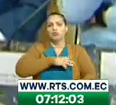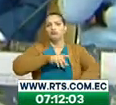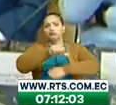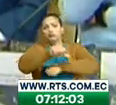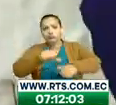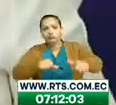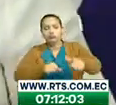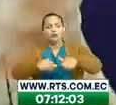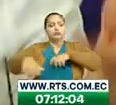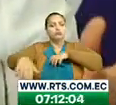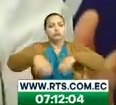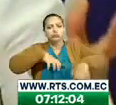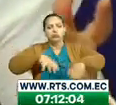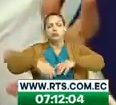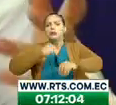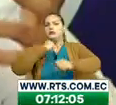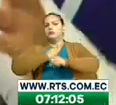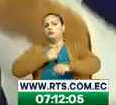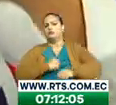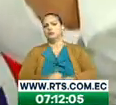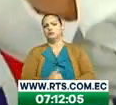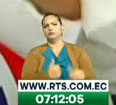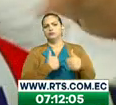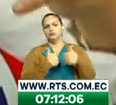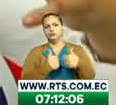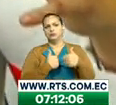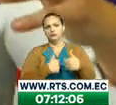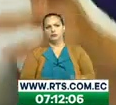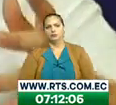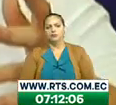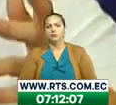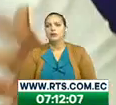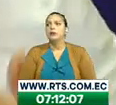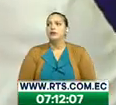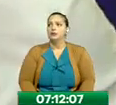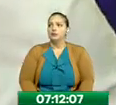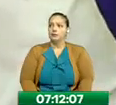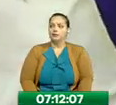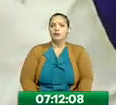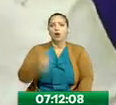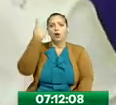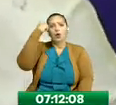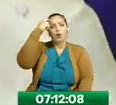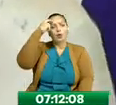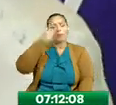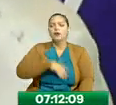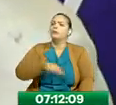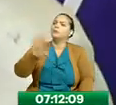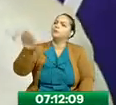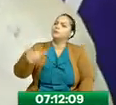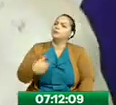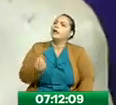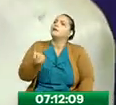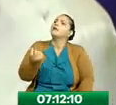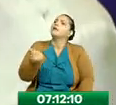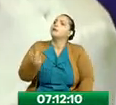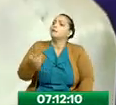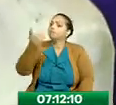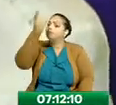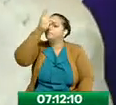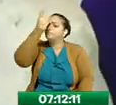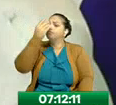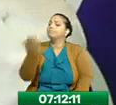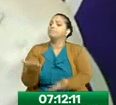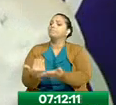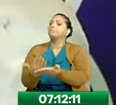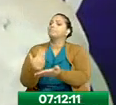trabajo. En resumen, nos dijeron que ellos estaban mal económicamente y que entonces no nos iban a devolver el dinero porque